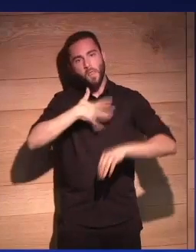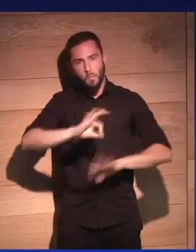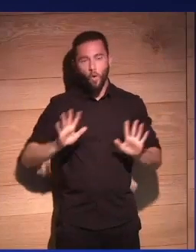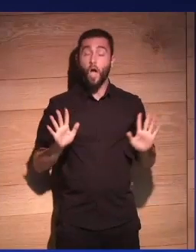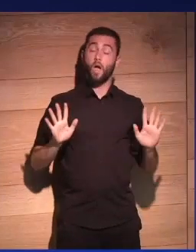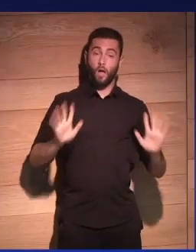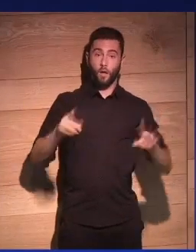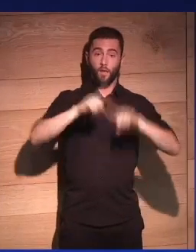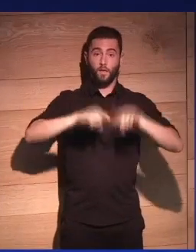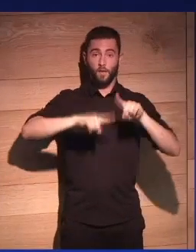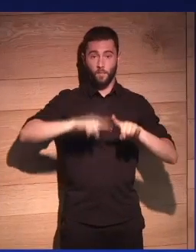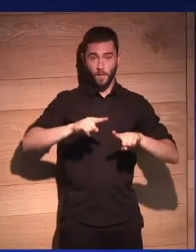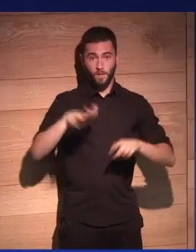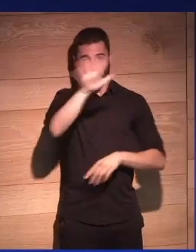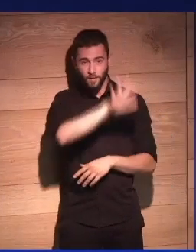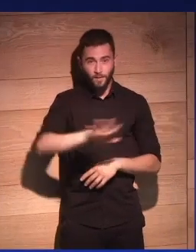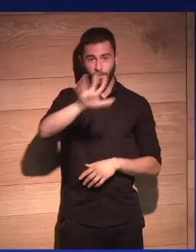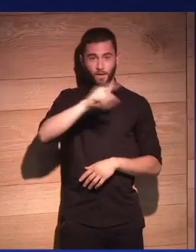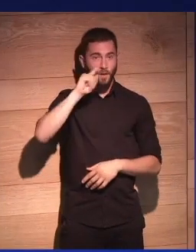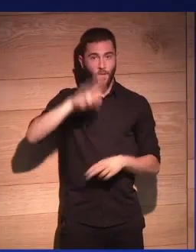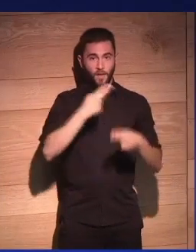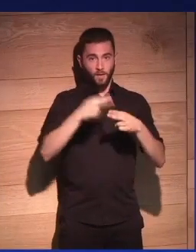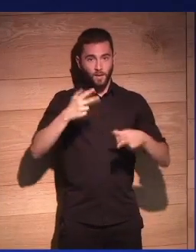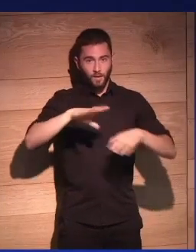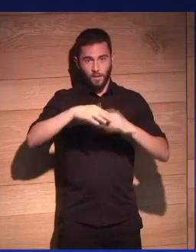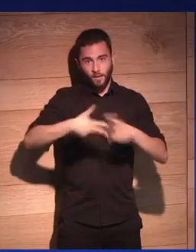mundo occidental que tenemos, no parece que las políticas